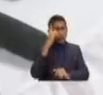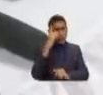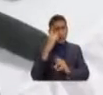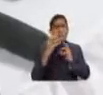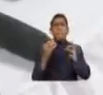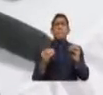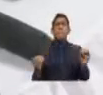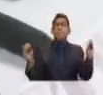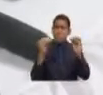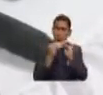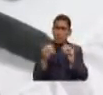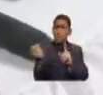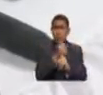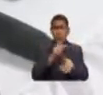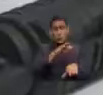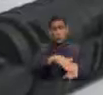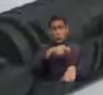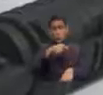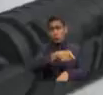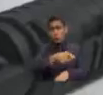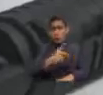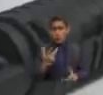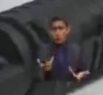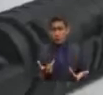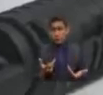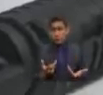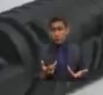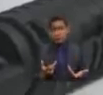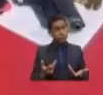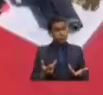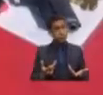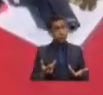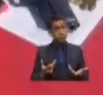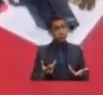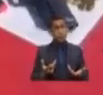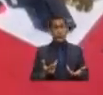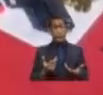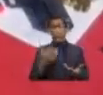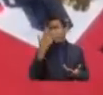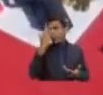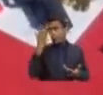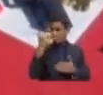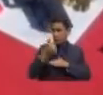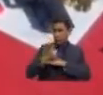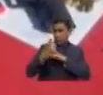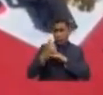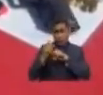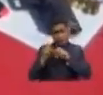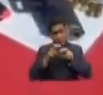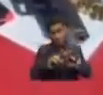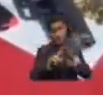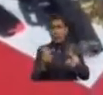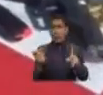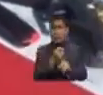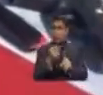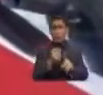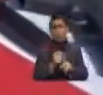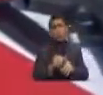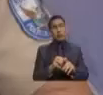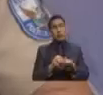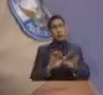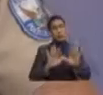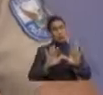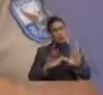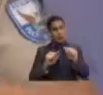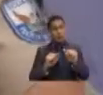quienes reemplazan a estos posibles líderes llegan con mucha más violencia haciéndose notar, ¿sí? Esto no quiere decir que tal